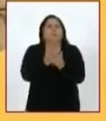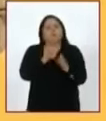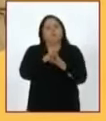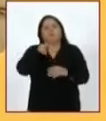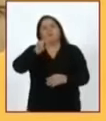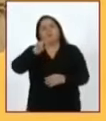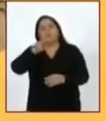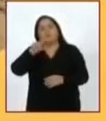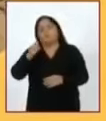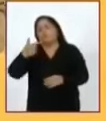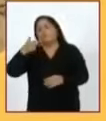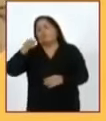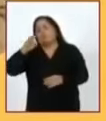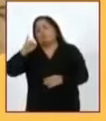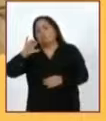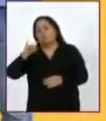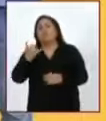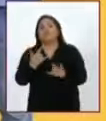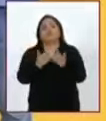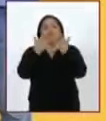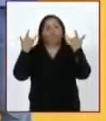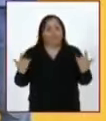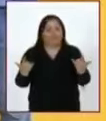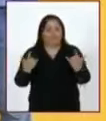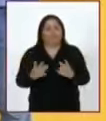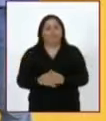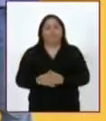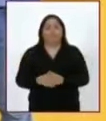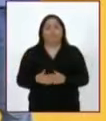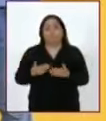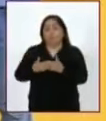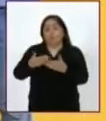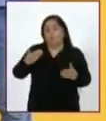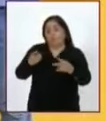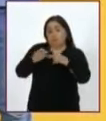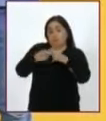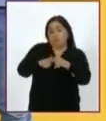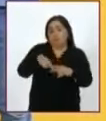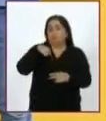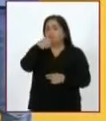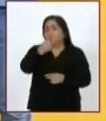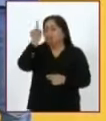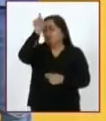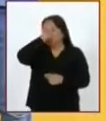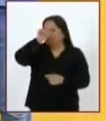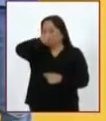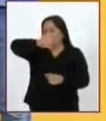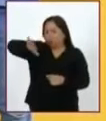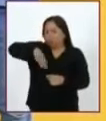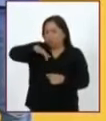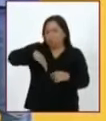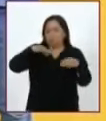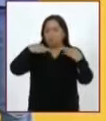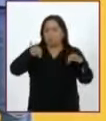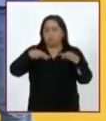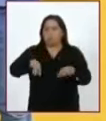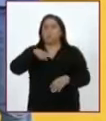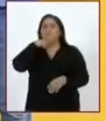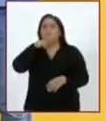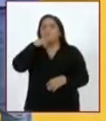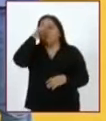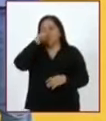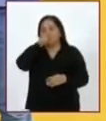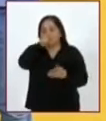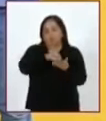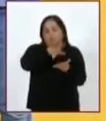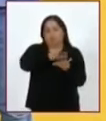novelas gráficas y las historietas. Antes de comenzar, les aconsejamos que busquen una hoja y un lápiz para que